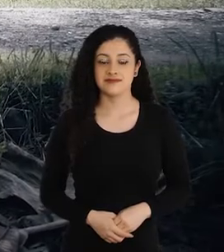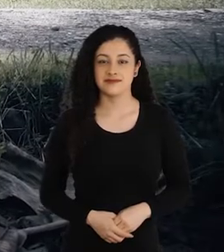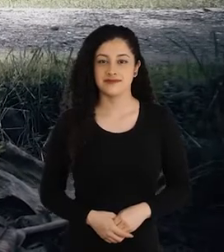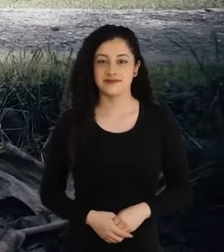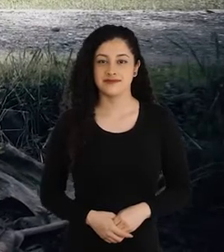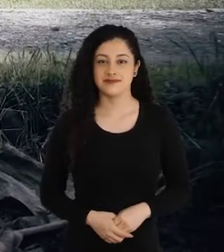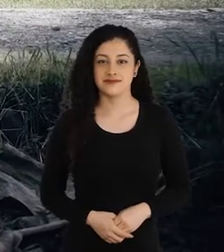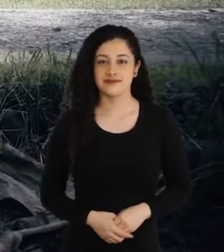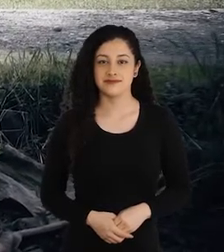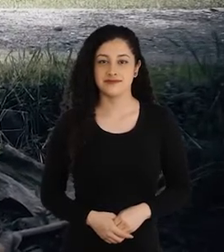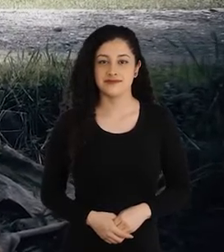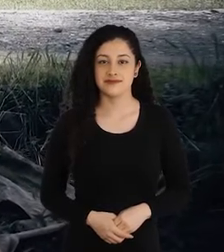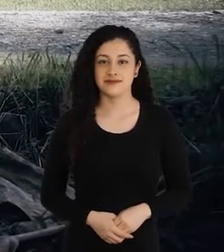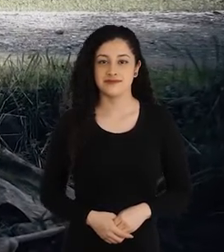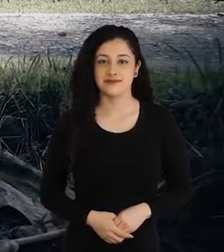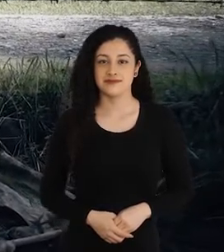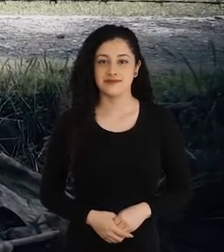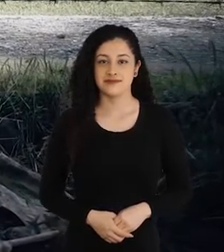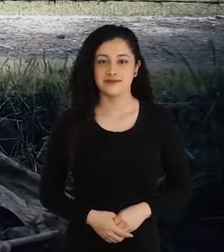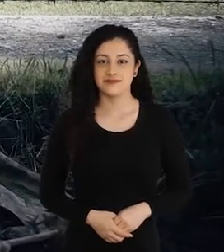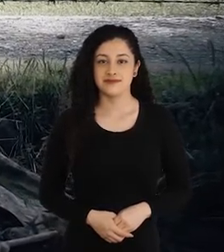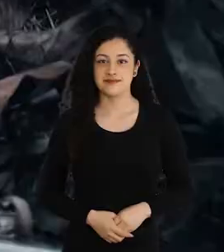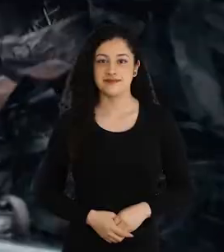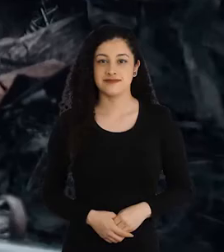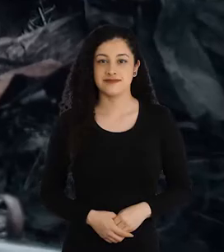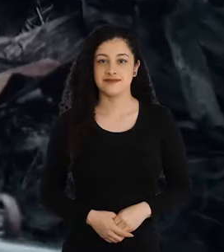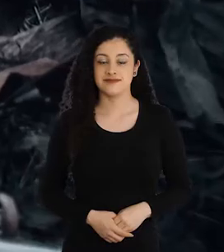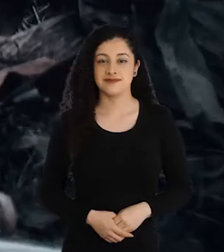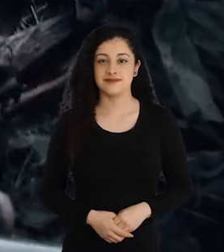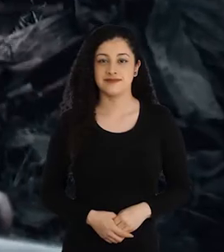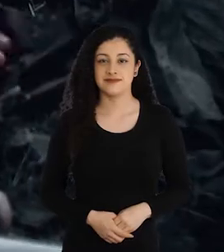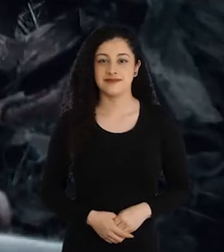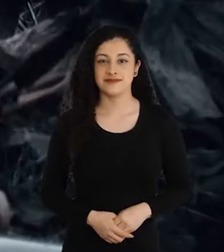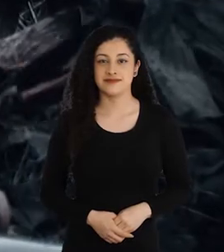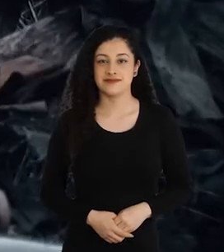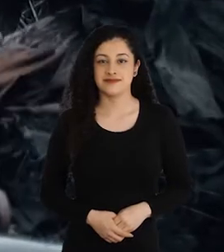cerca, mientras que con la otra busca angustiado su bastón entre las hojas.